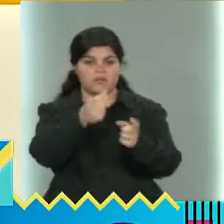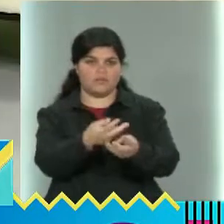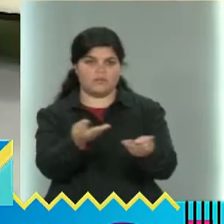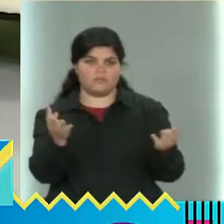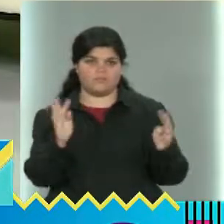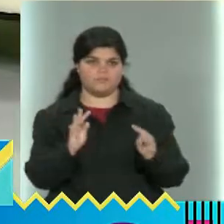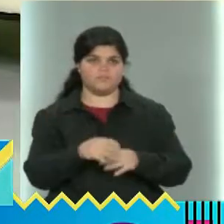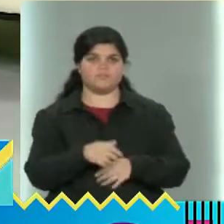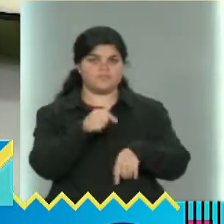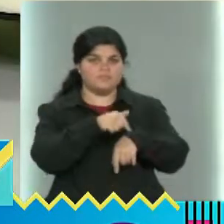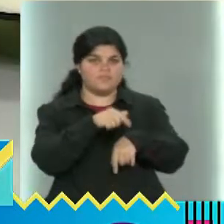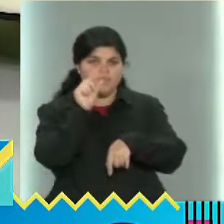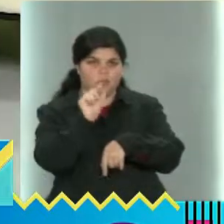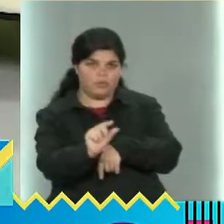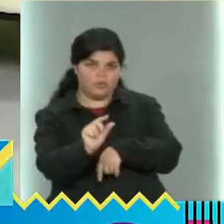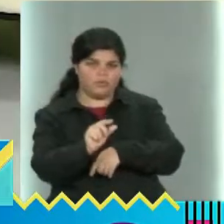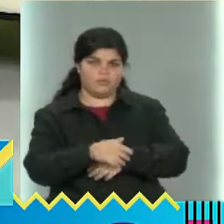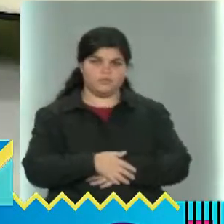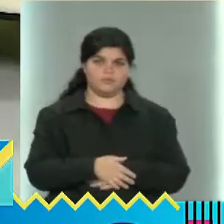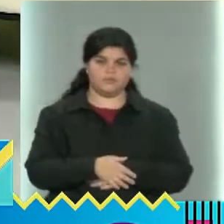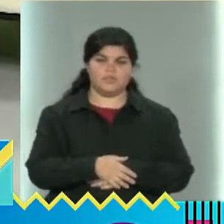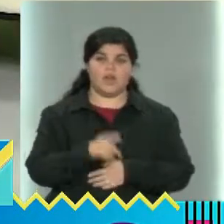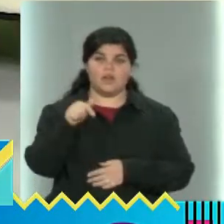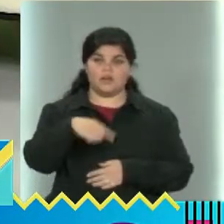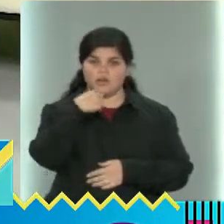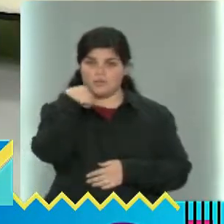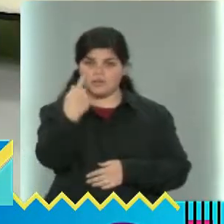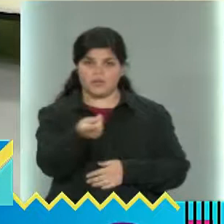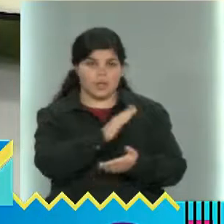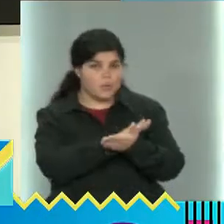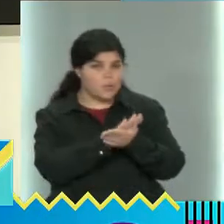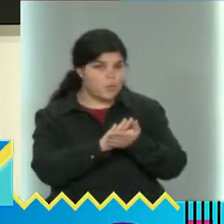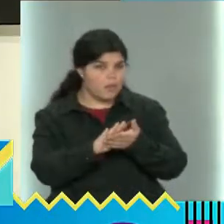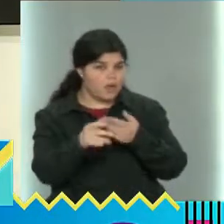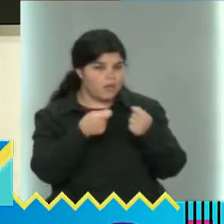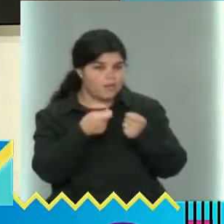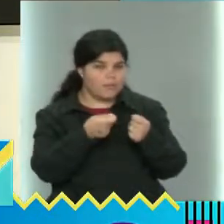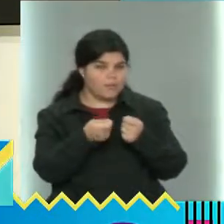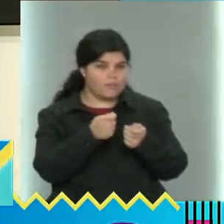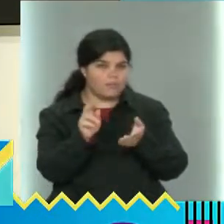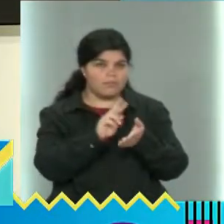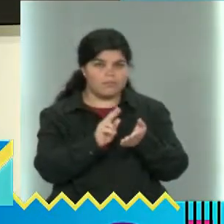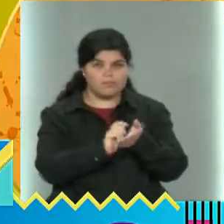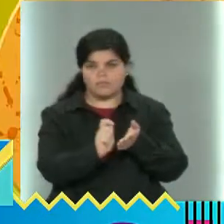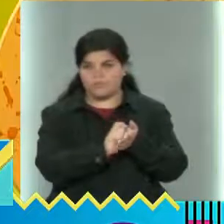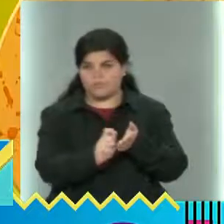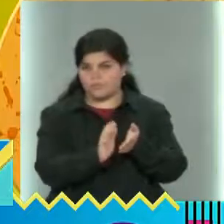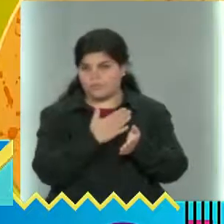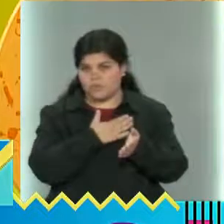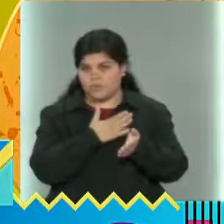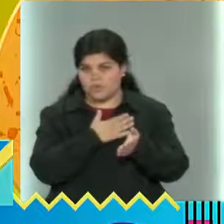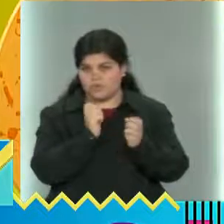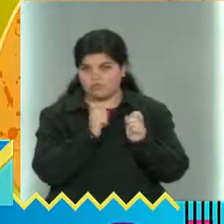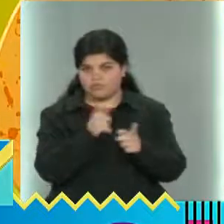Sí. Ya nos va quedando poco tiempo y quiero preguntarles, ¿se viene algo nuevo? ¿Se está gestando algo nuevo de su producción? Sí,